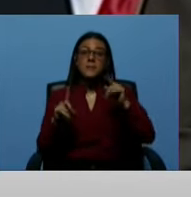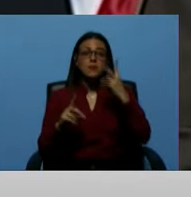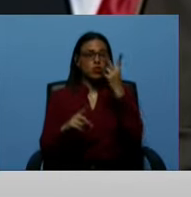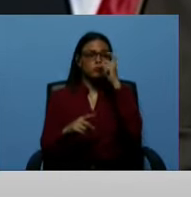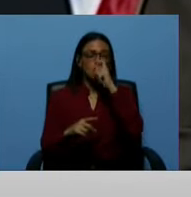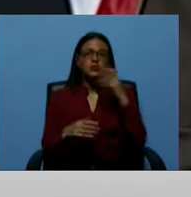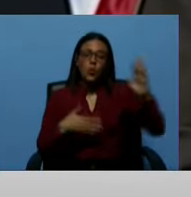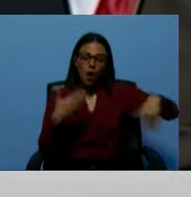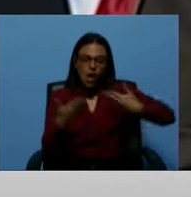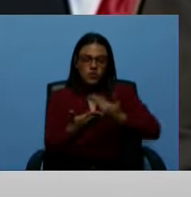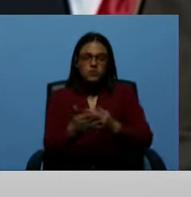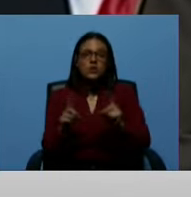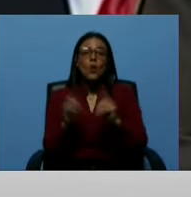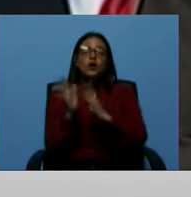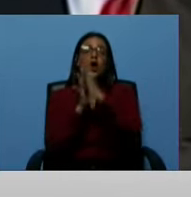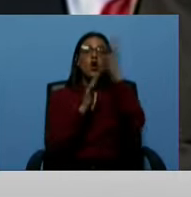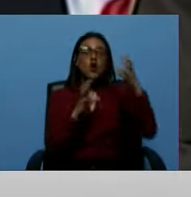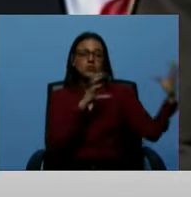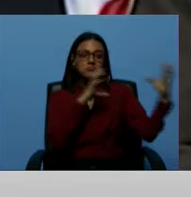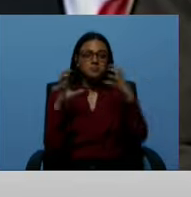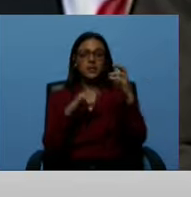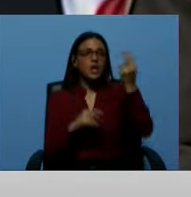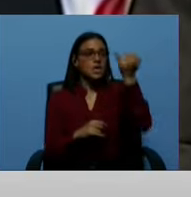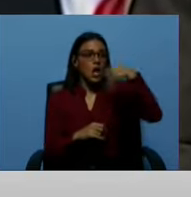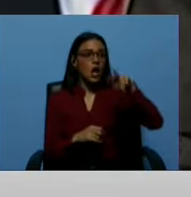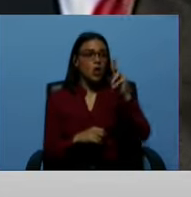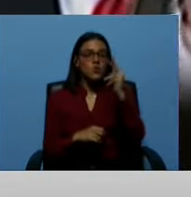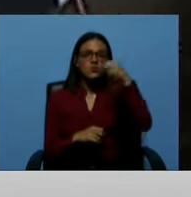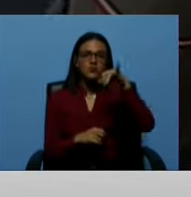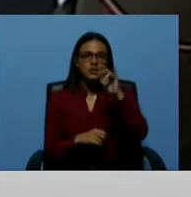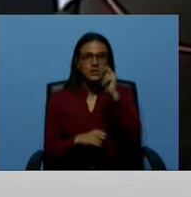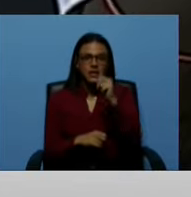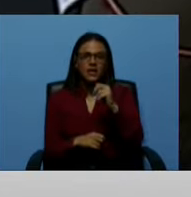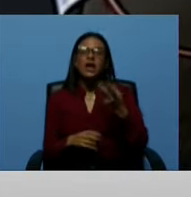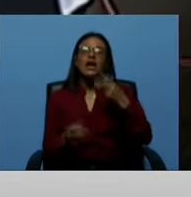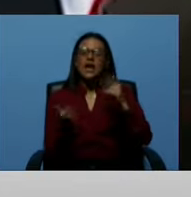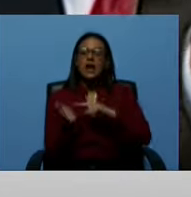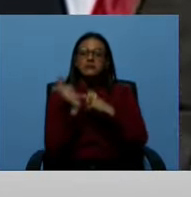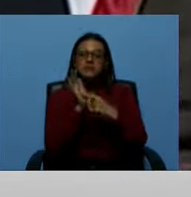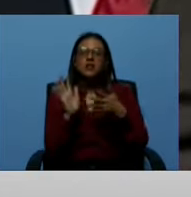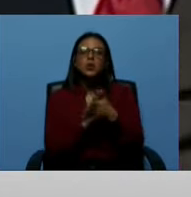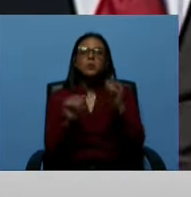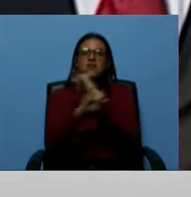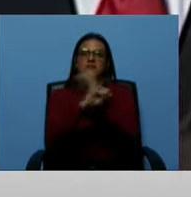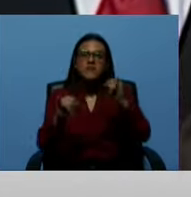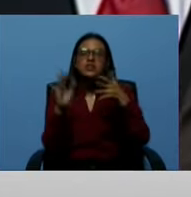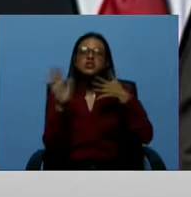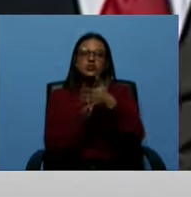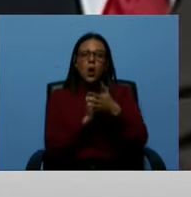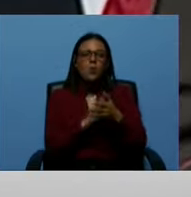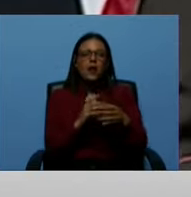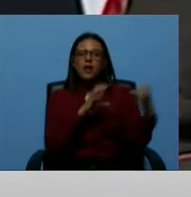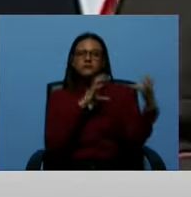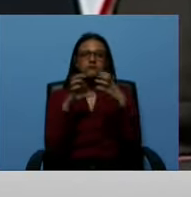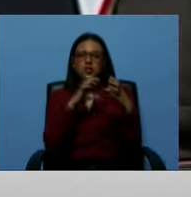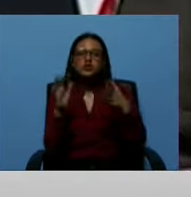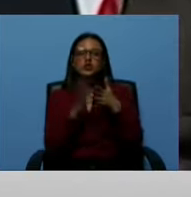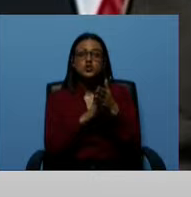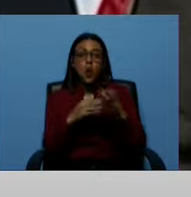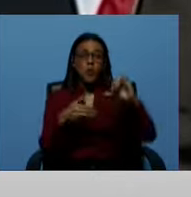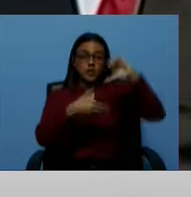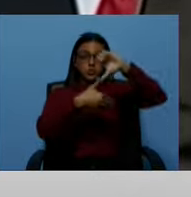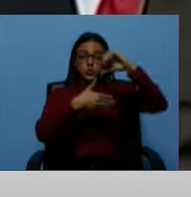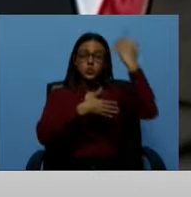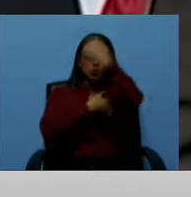de las glorias en Junín, lo que marcaría ya prácticamente el fin de la campaña del sur para liberar a